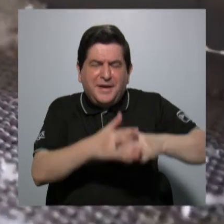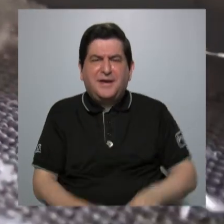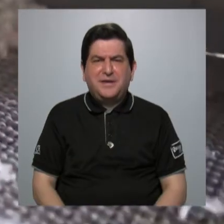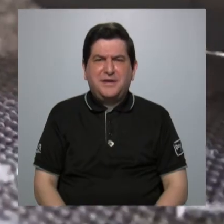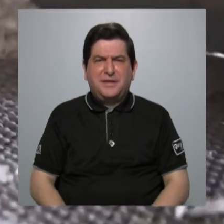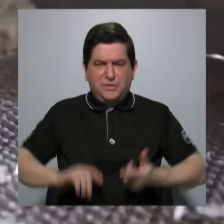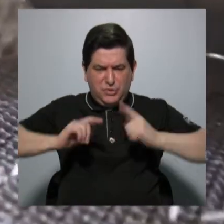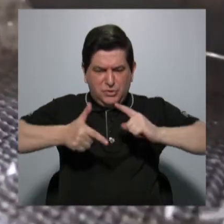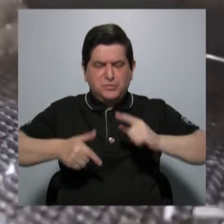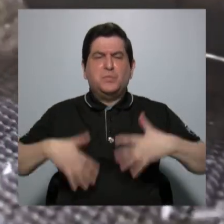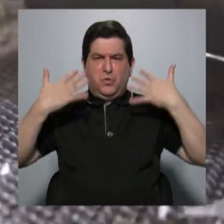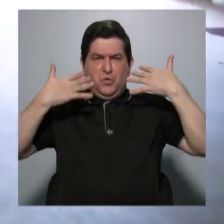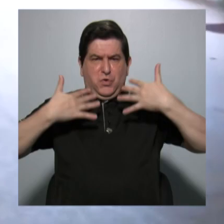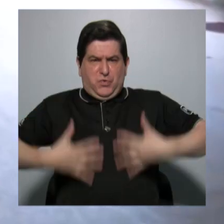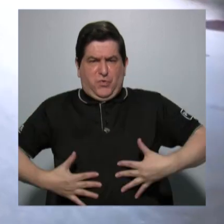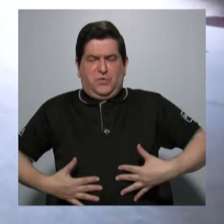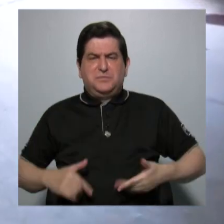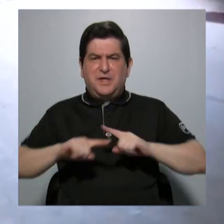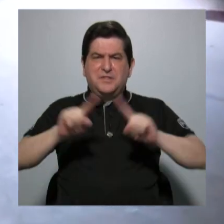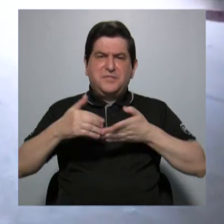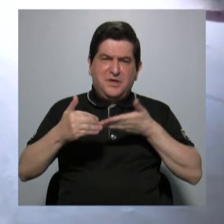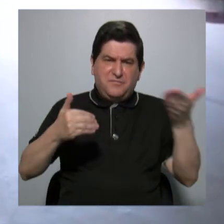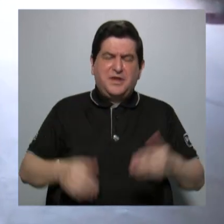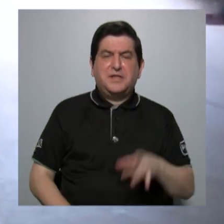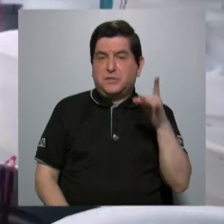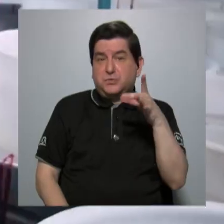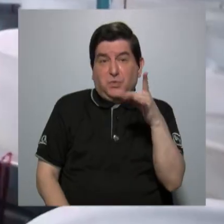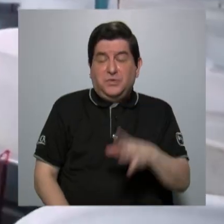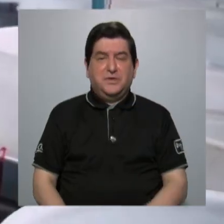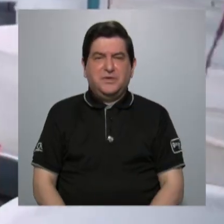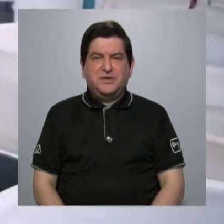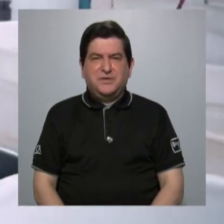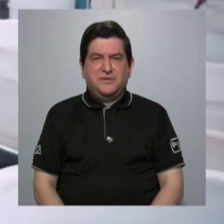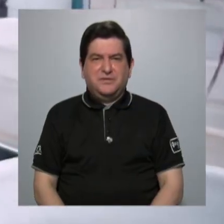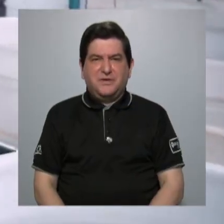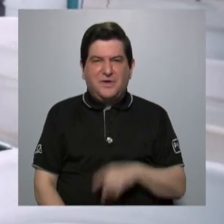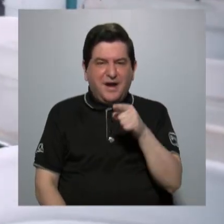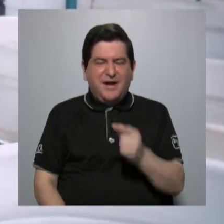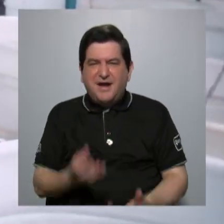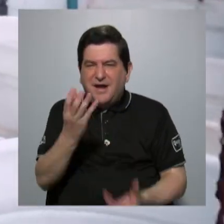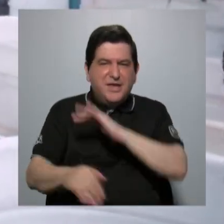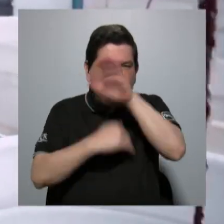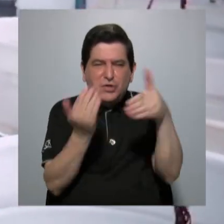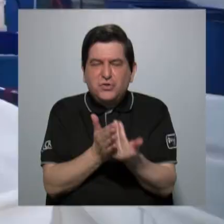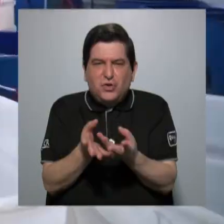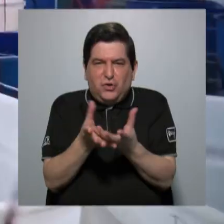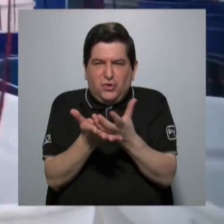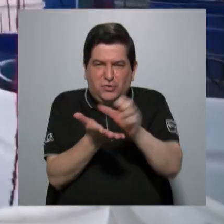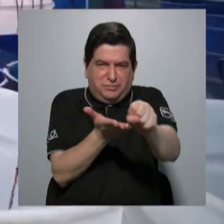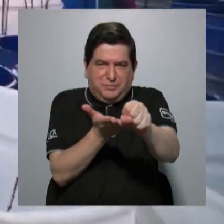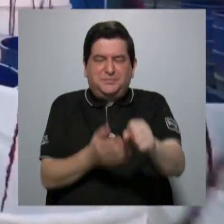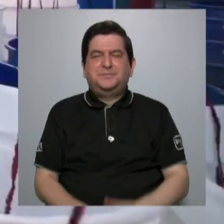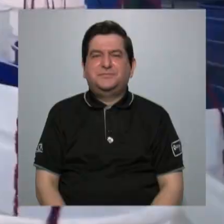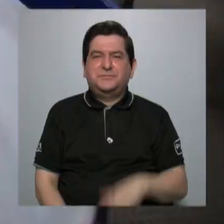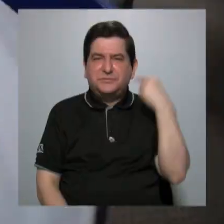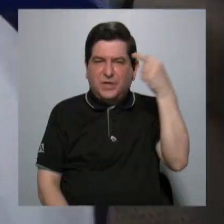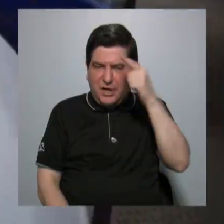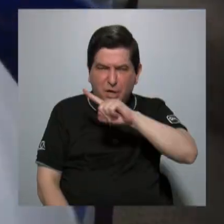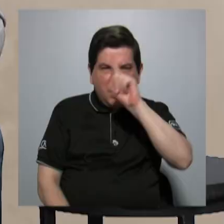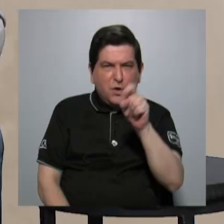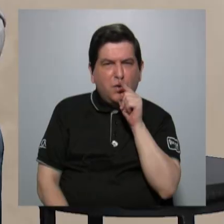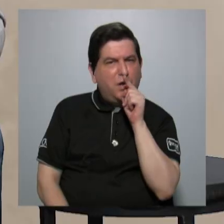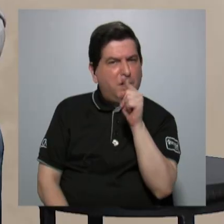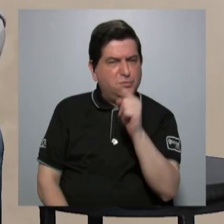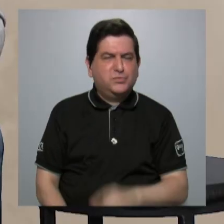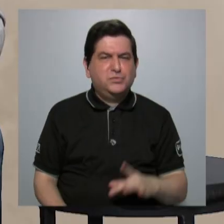para reciclado, para hacer ropa, para hacer otras cosas, el vidrio, etc. En incineración quemas todo. ¿El gobierno hizo